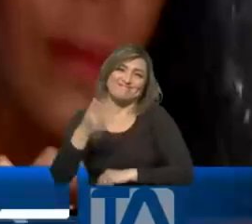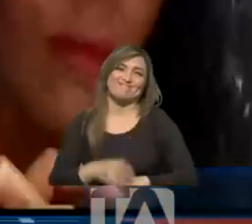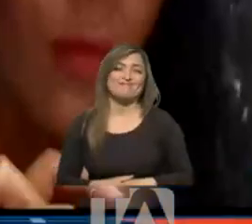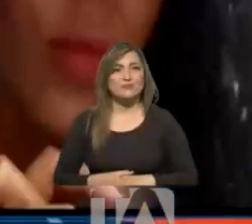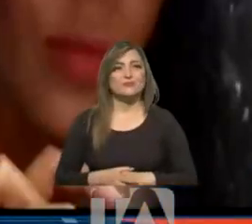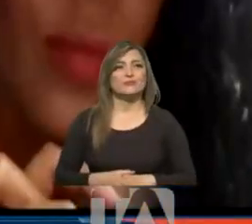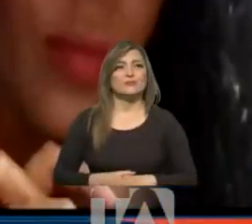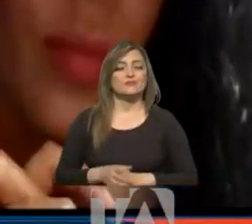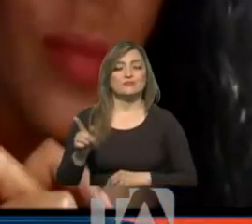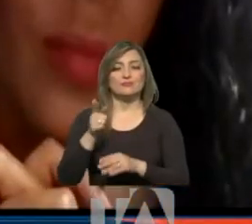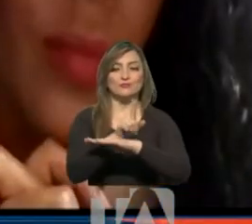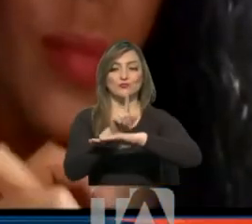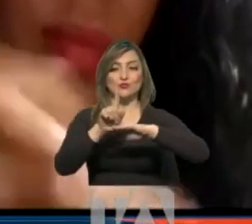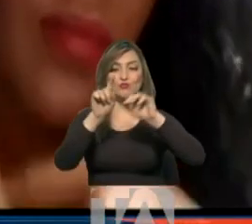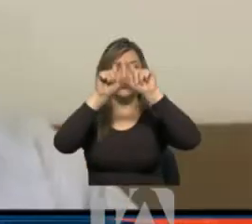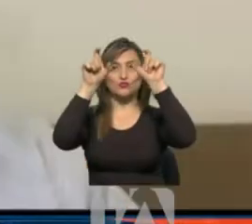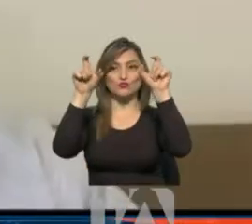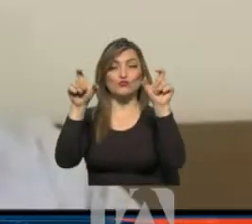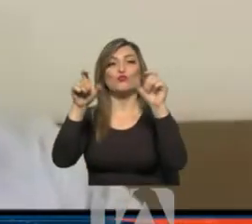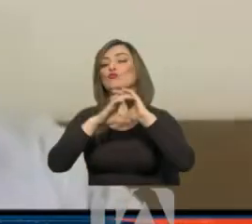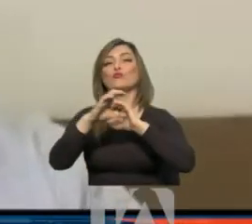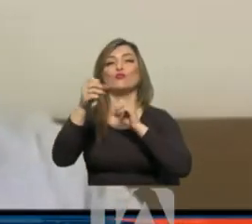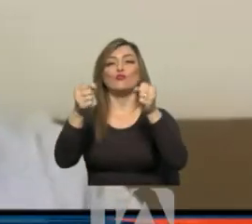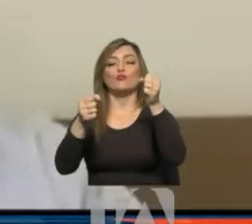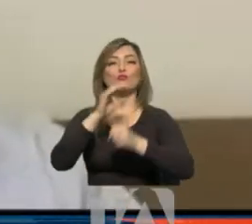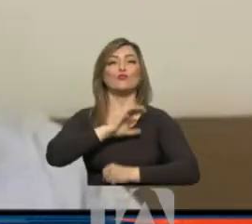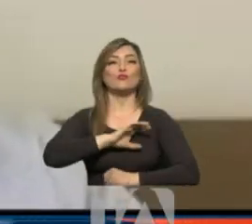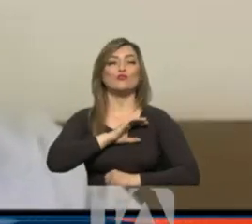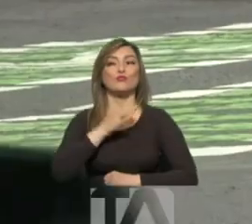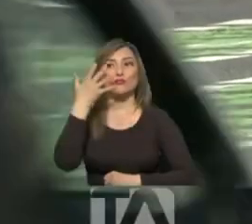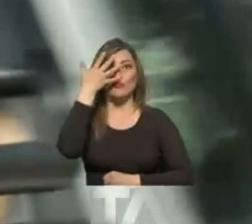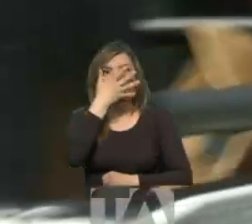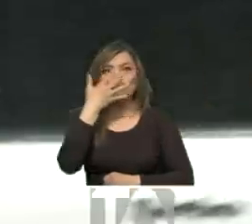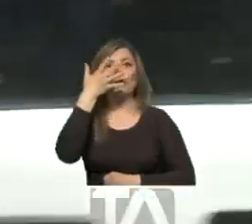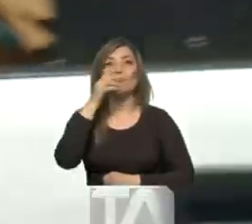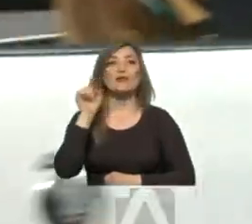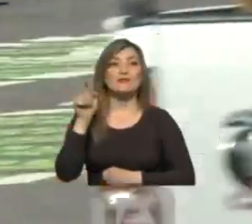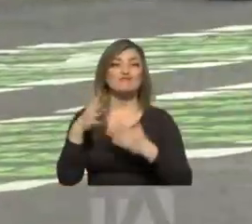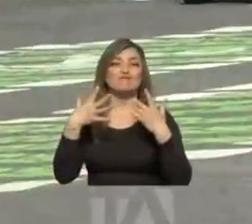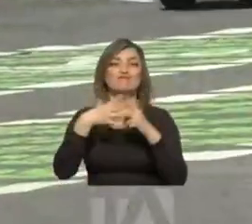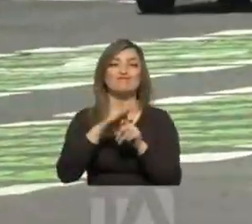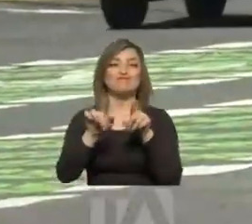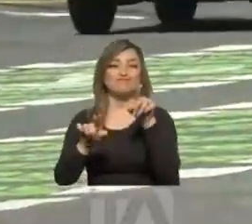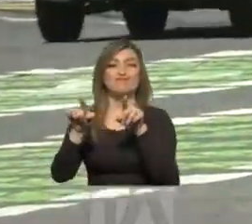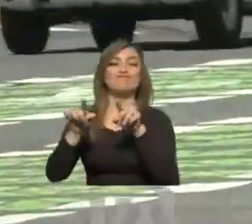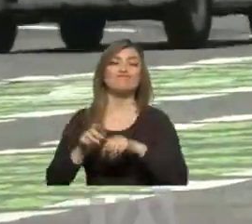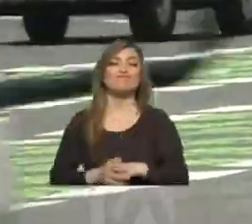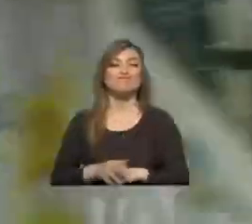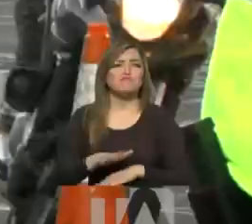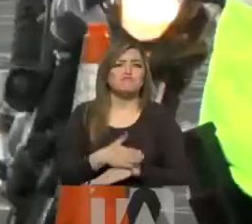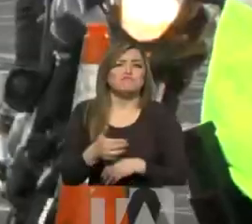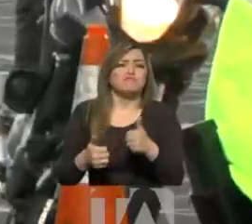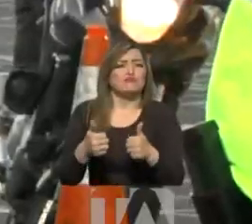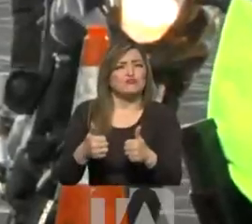Según Lenín Chica, quien es director de la empresa de transporte del municipio de Esmeraldas, estas situaciones se dan en algunos casos porque